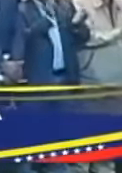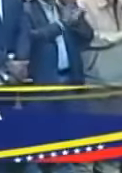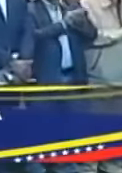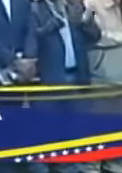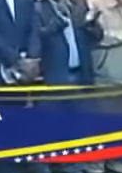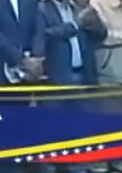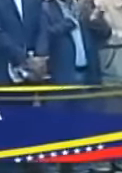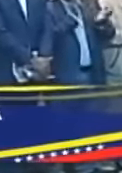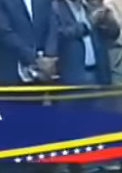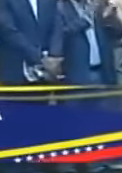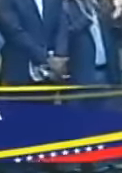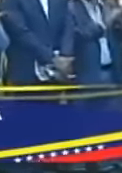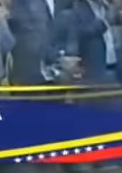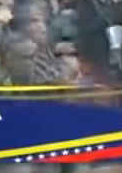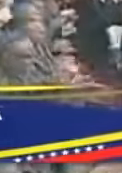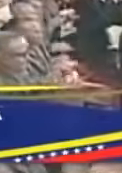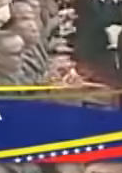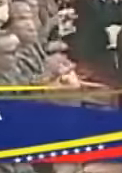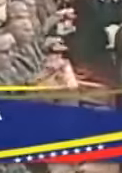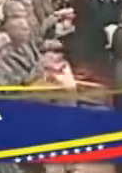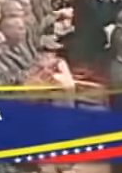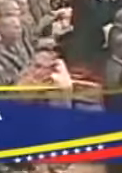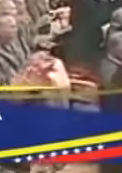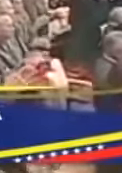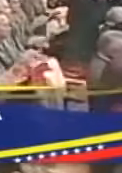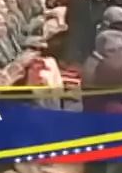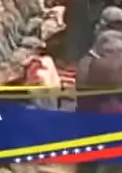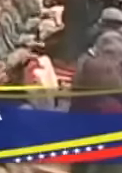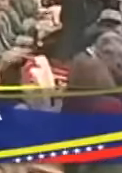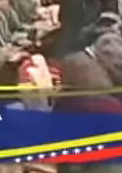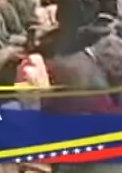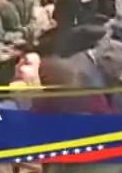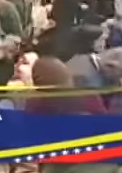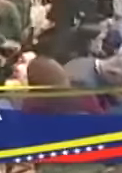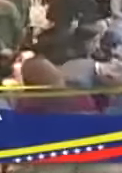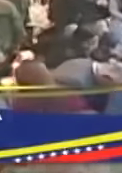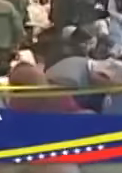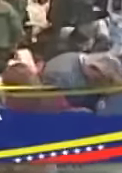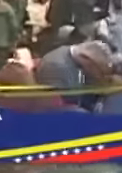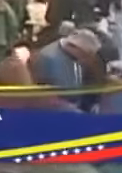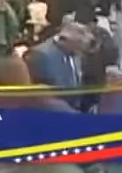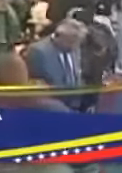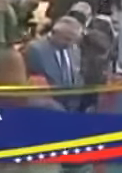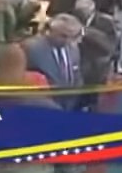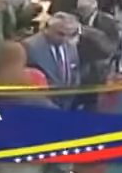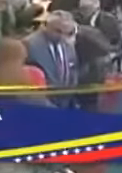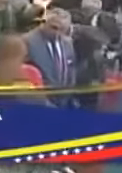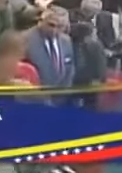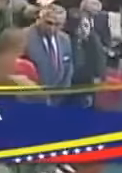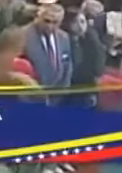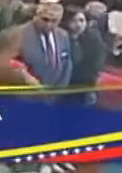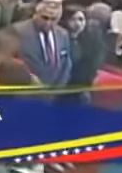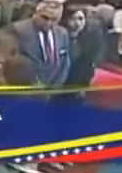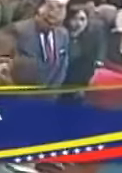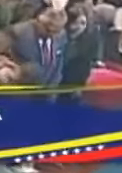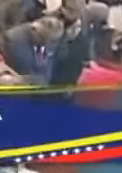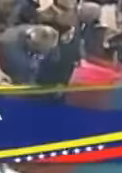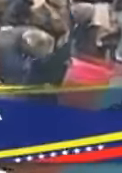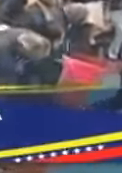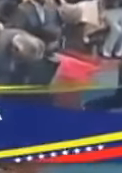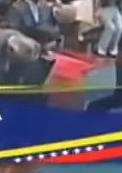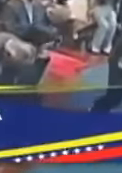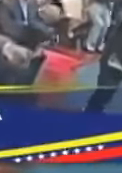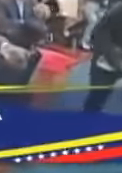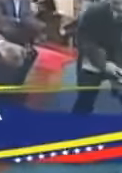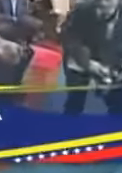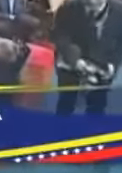Son los aplausos a esta hora a la selección de gaiteros. Pueden tomar asiento, por favor. Señoras y señores, tengan